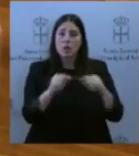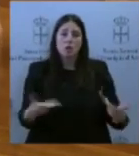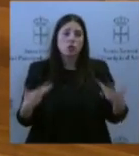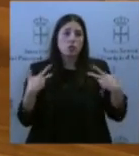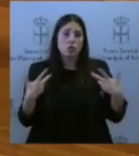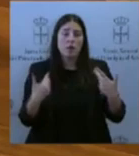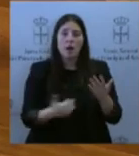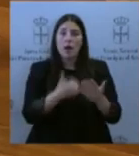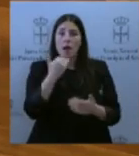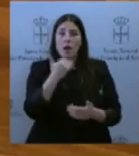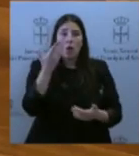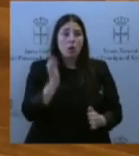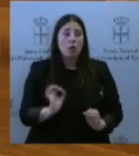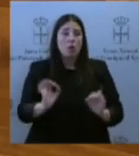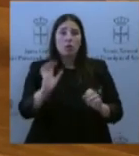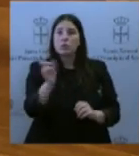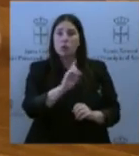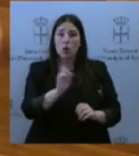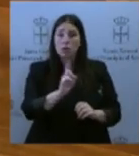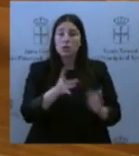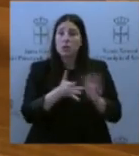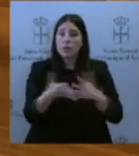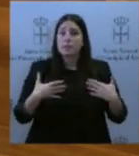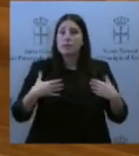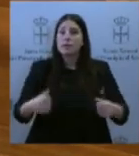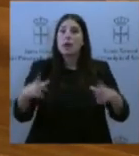asturiana a día de hoy. Este es el dolor en Asturias. Trivializan esta